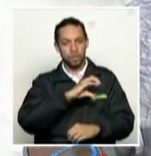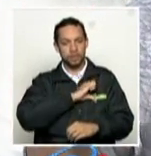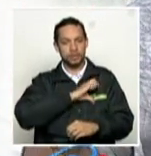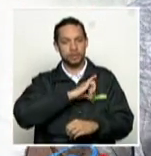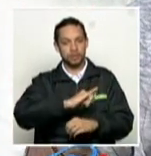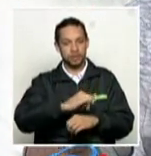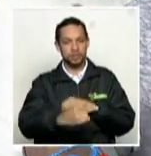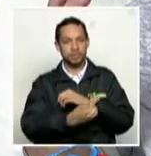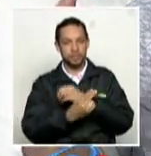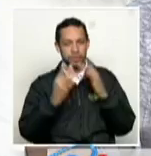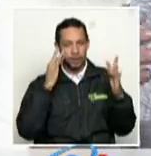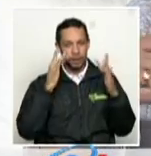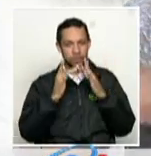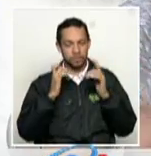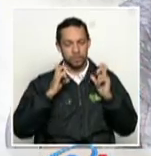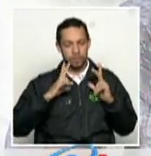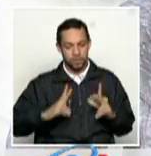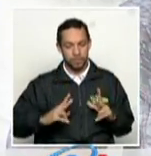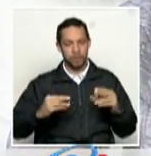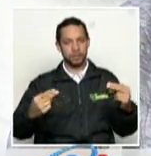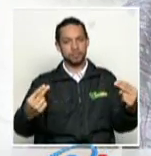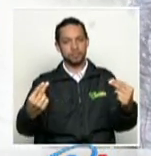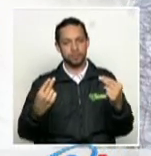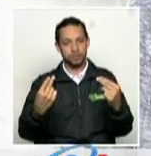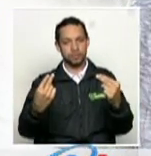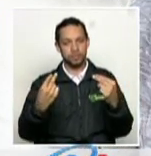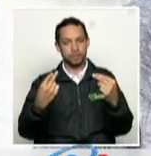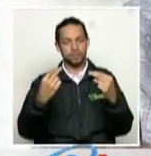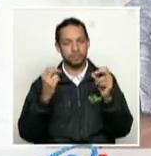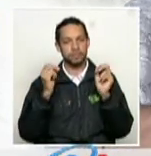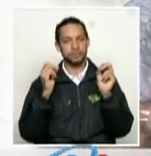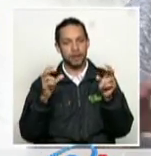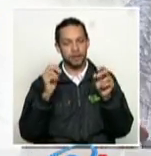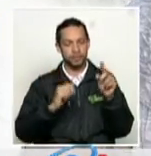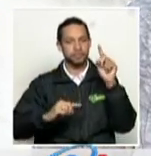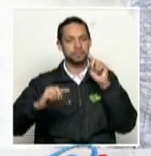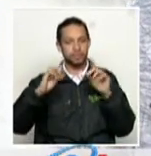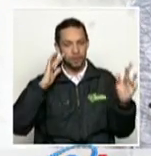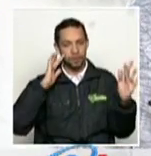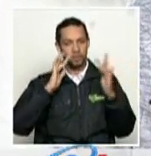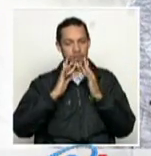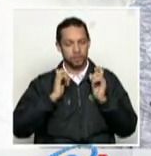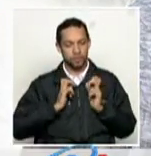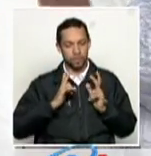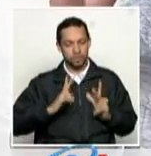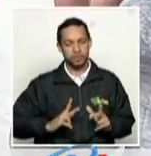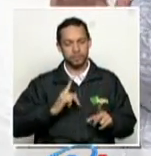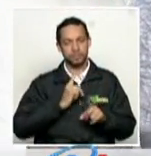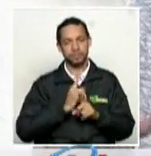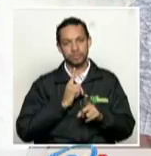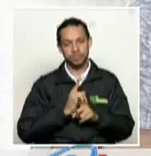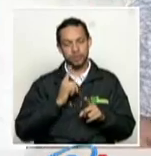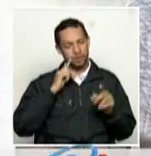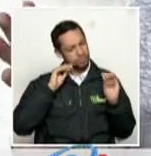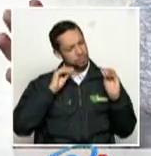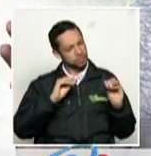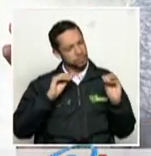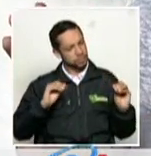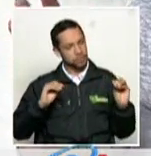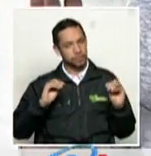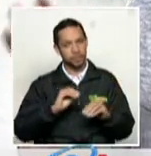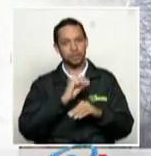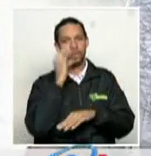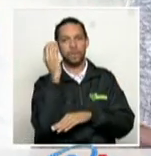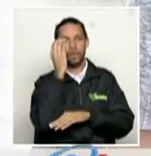personas que día a día están llegando a la audiencia de Conexión Vital en cualquier parte del país. Porque este es un programa que se difunde por todo el